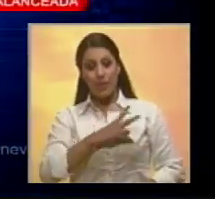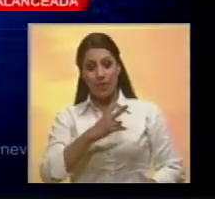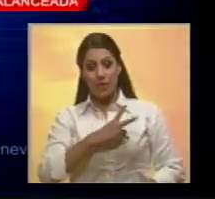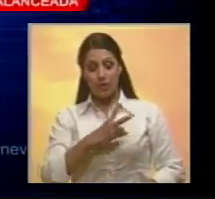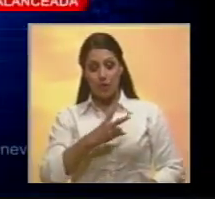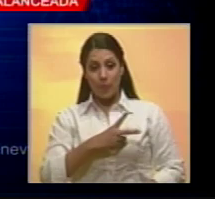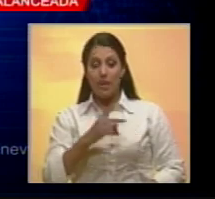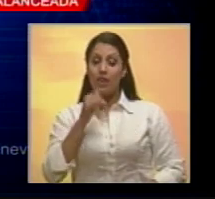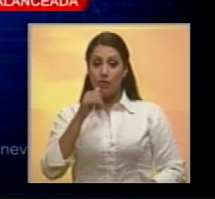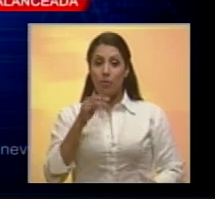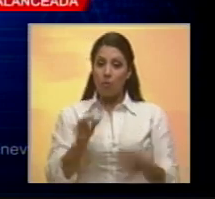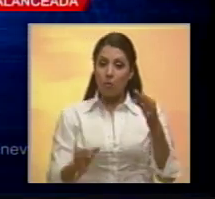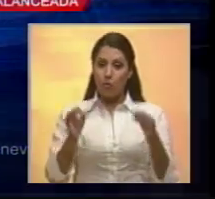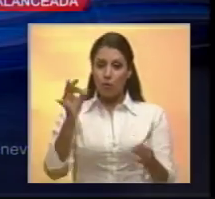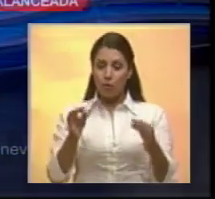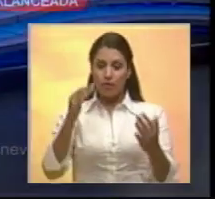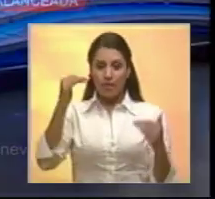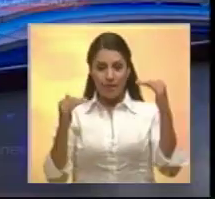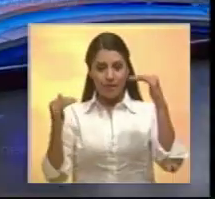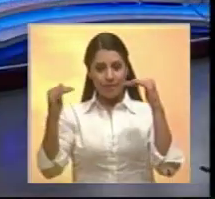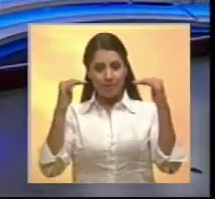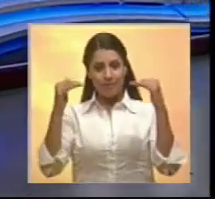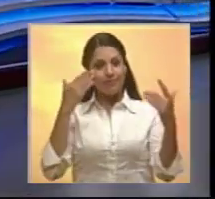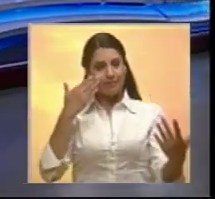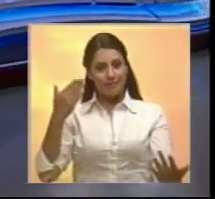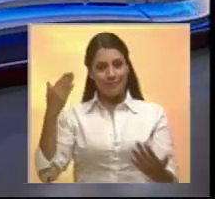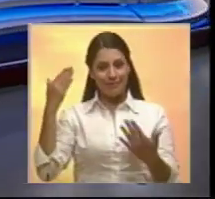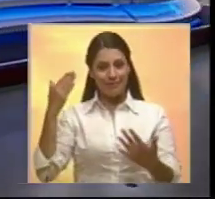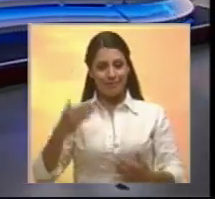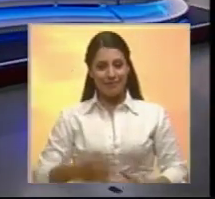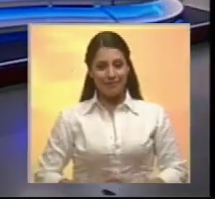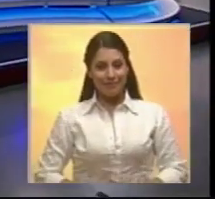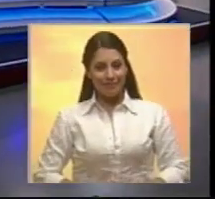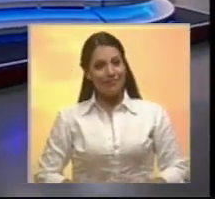Noticiero Venevisión. Información justa y balanceada.